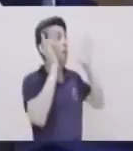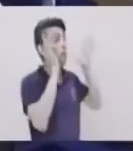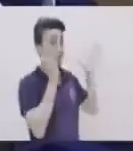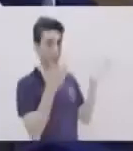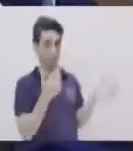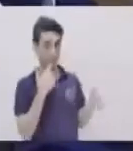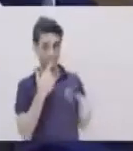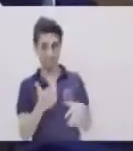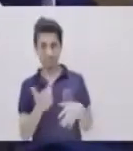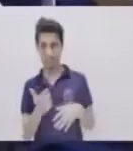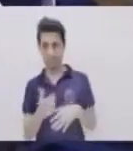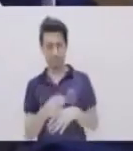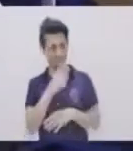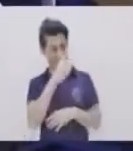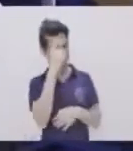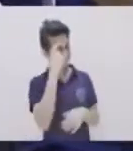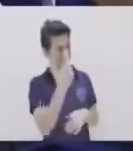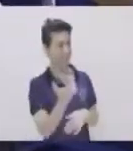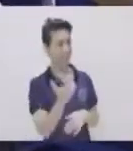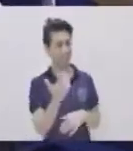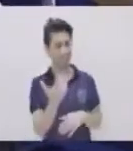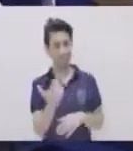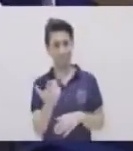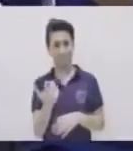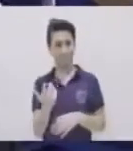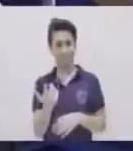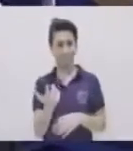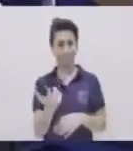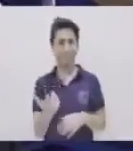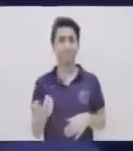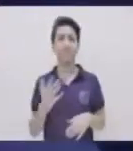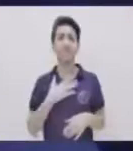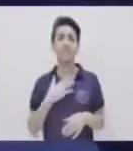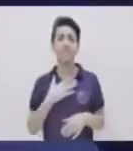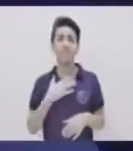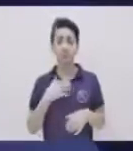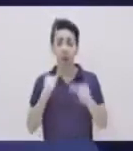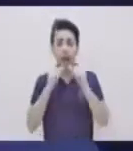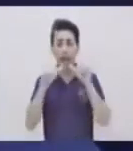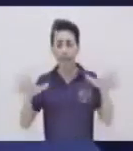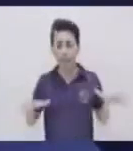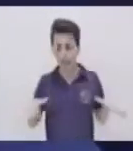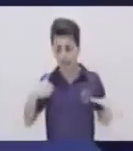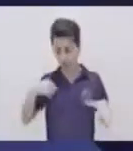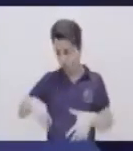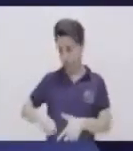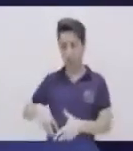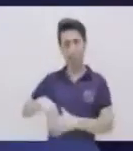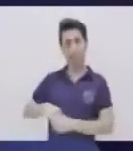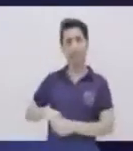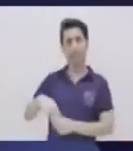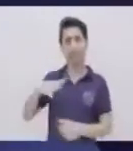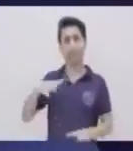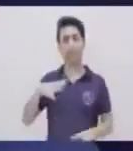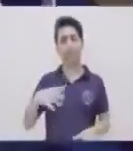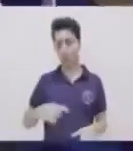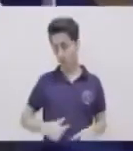¡Ingenua!, gritó. ¿Dónde has visto eso? Un animal que ande sin su